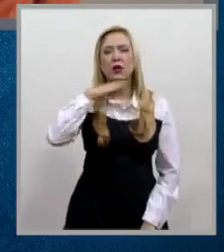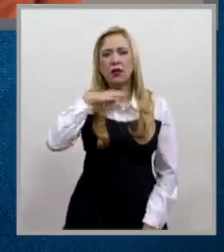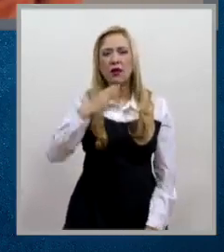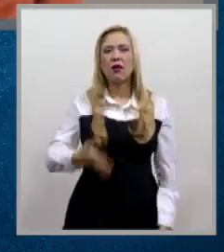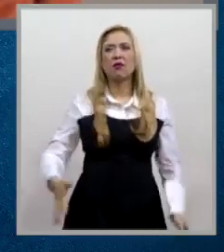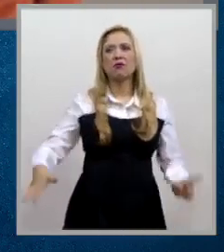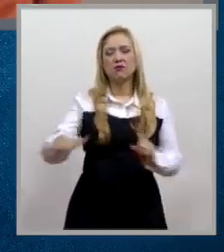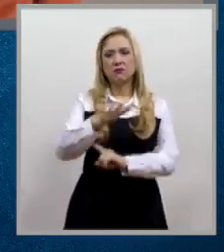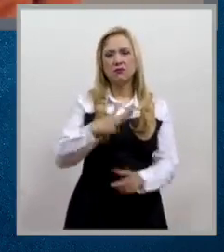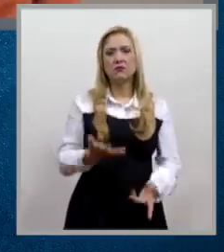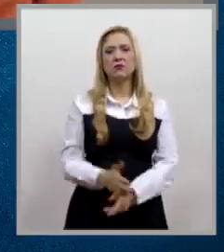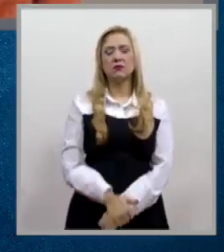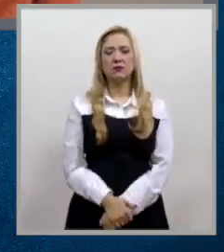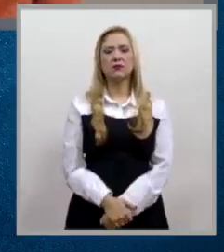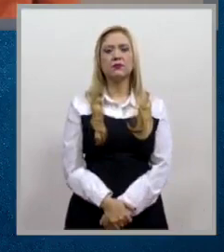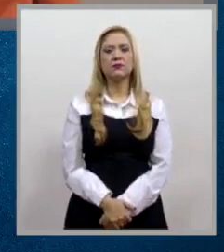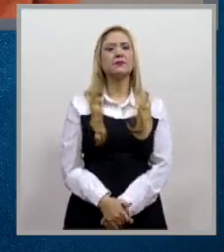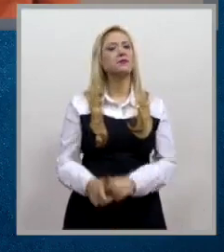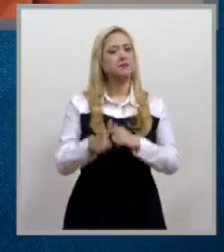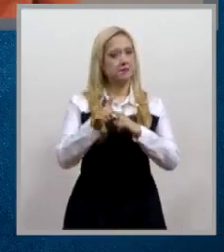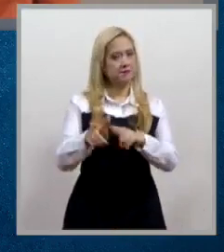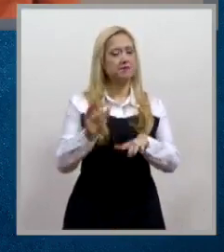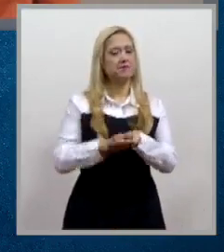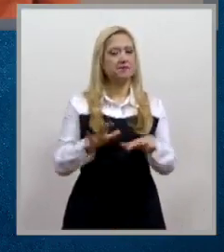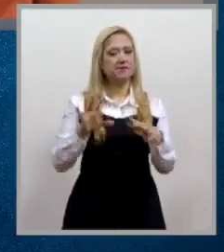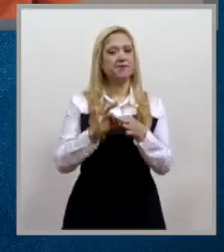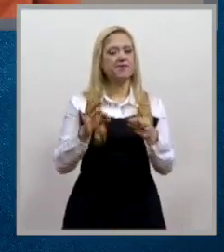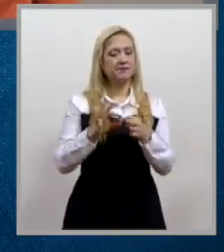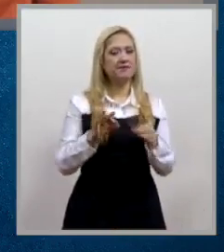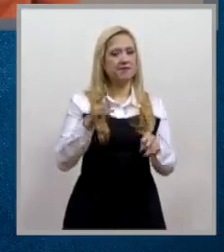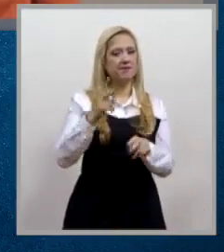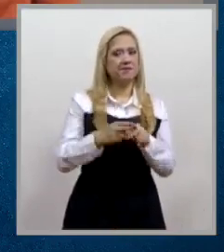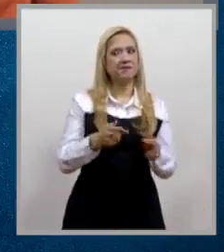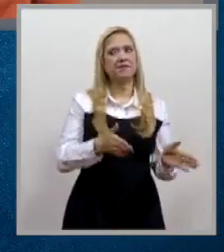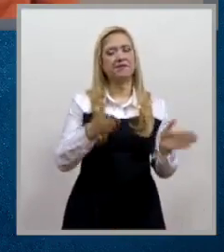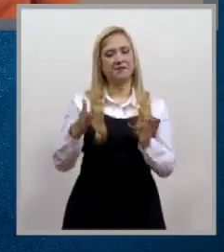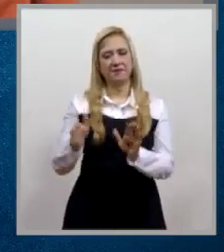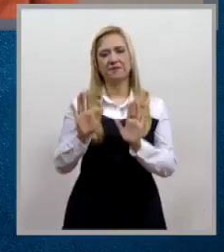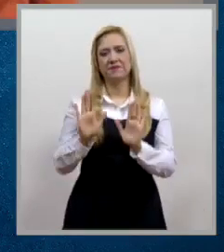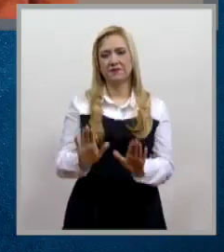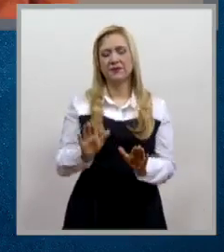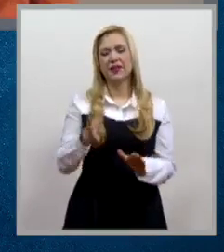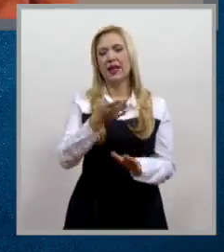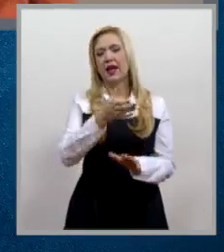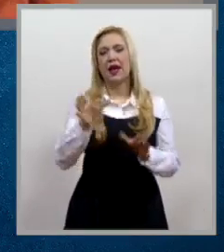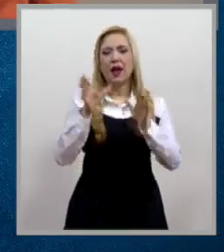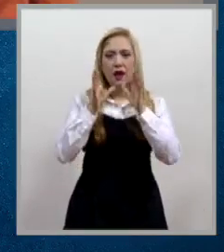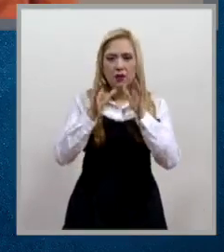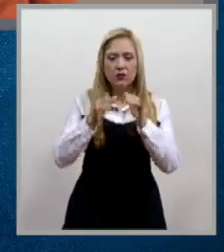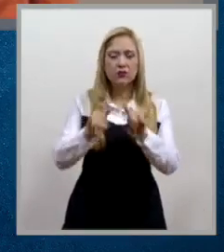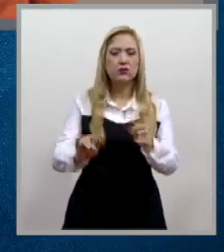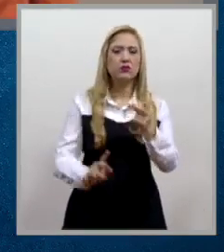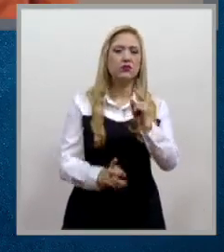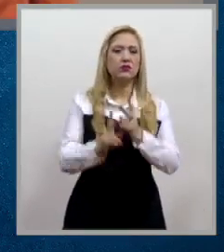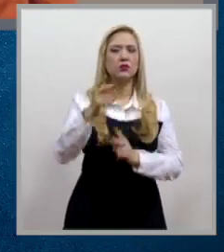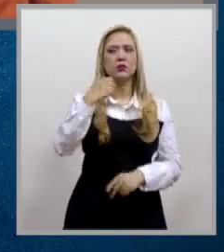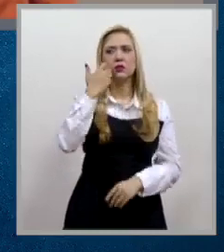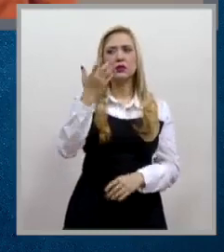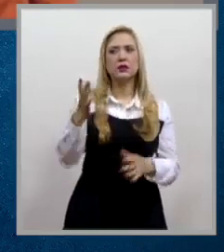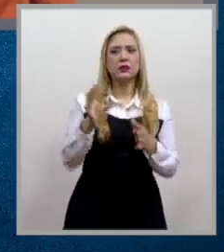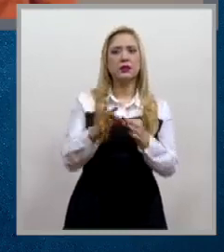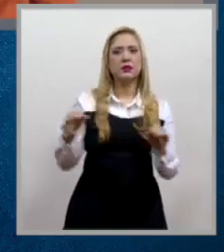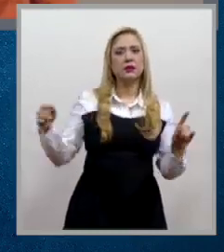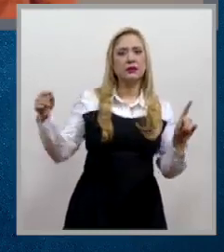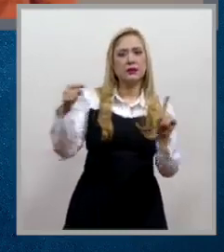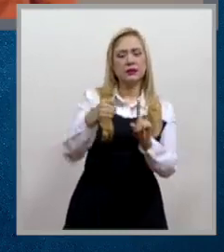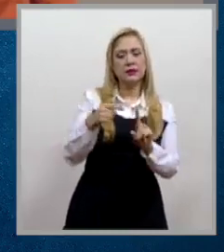social. sobre esto seguiremos hablando en el siguiente bloque, sin duda, Julia, del caso Campo Algodonero, pero quiero enfatizar por lo pronto el tema